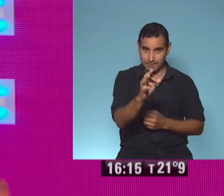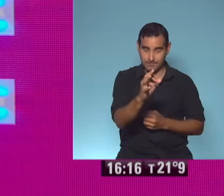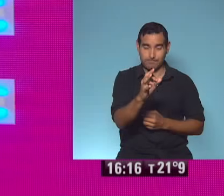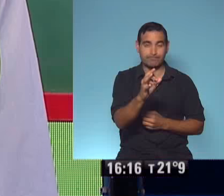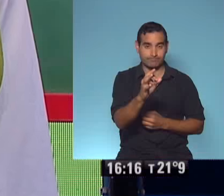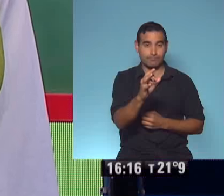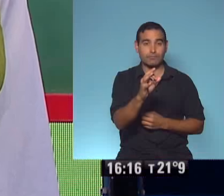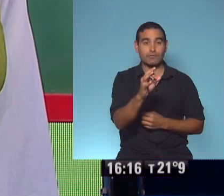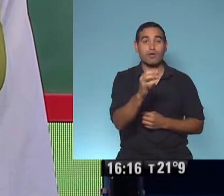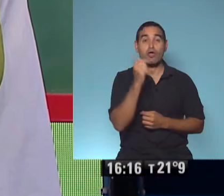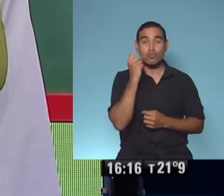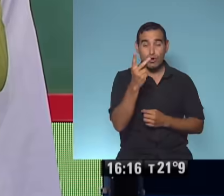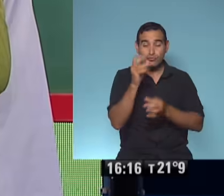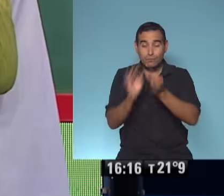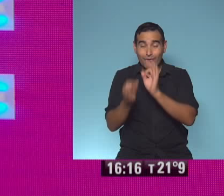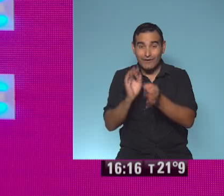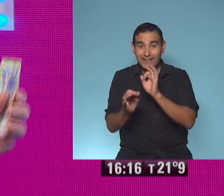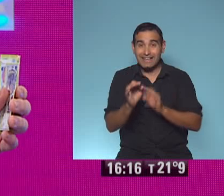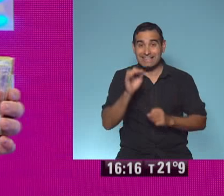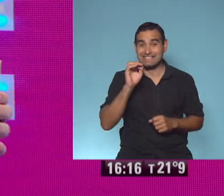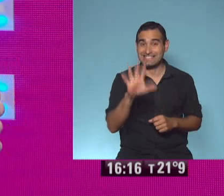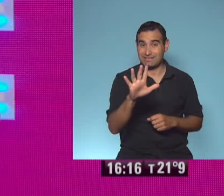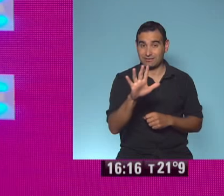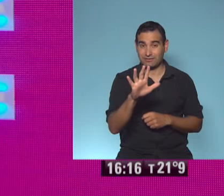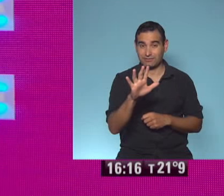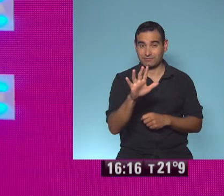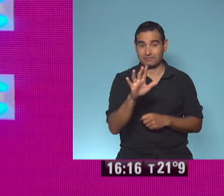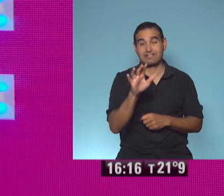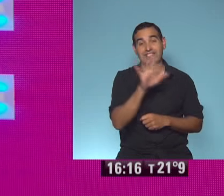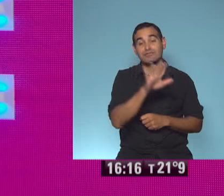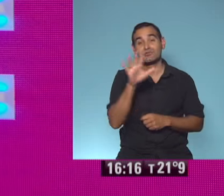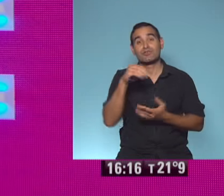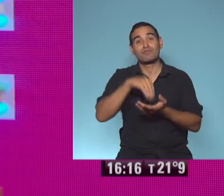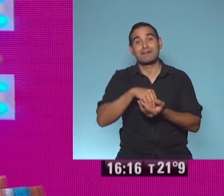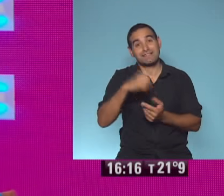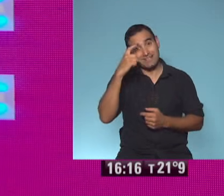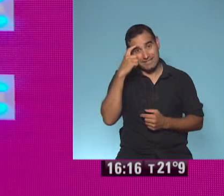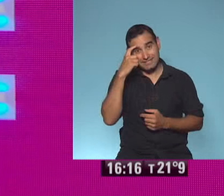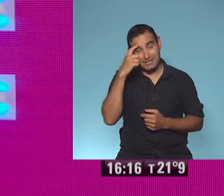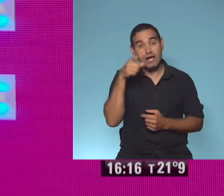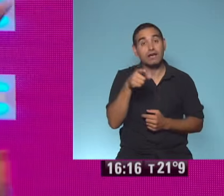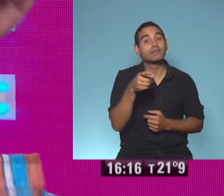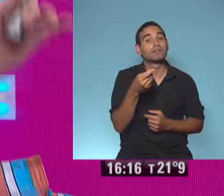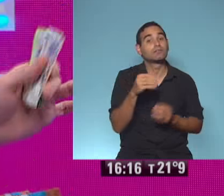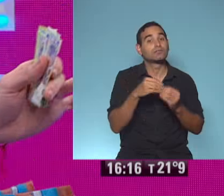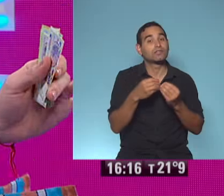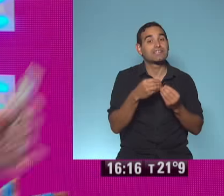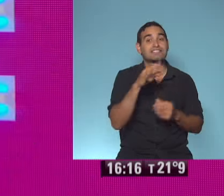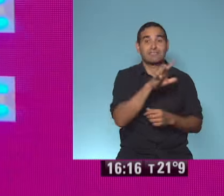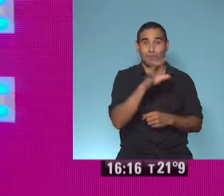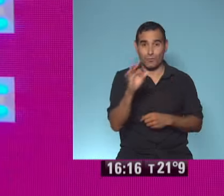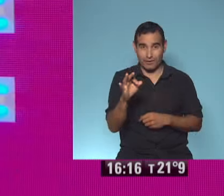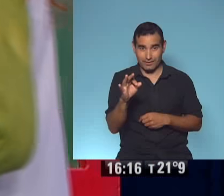40. 2 monedas de 5. Que 5 y 5 hacen 10. Así que ahí tengo